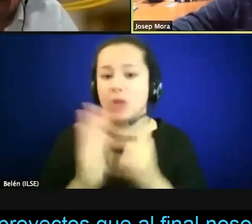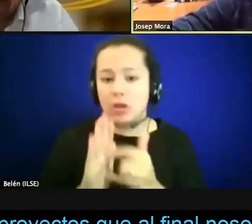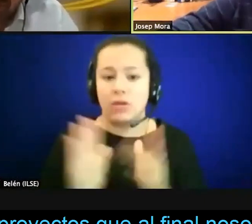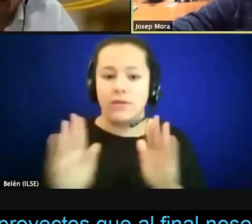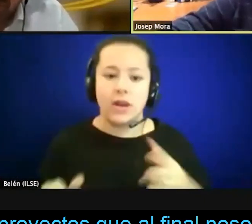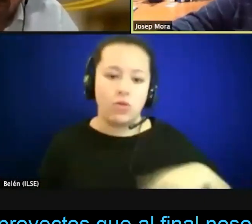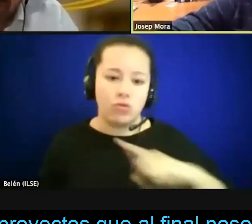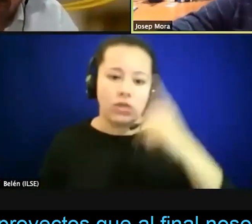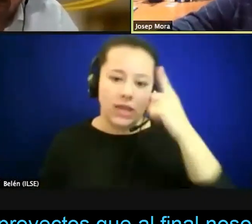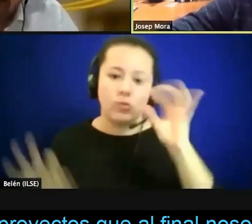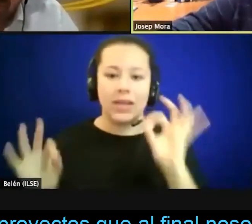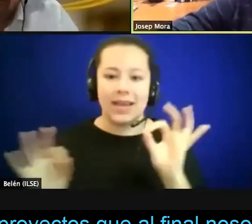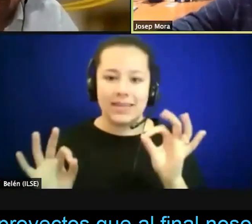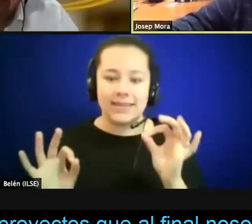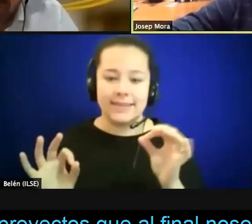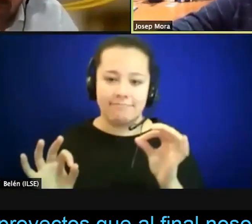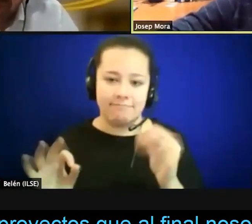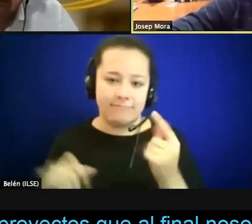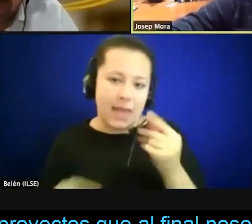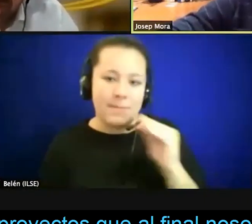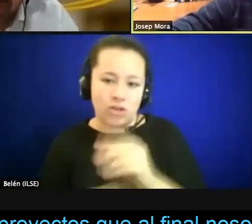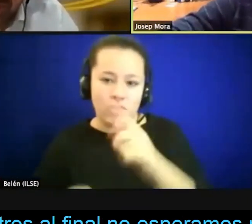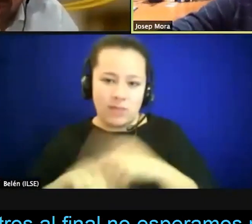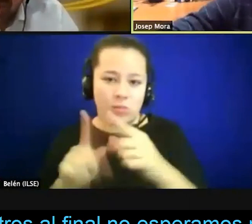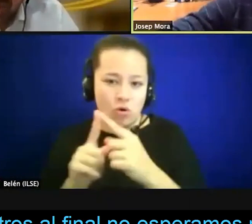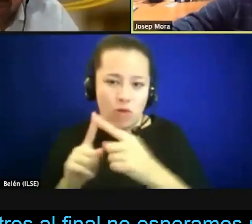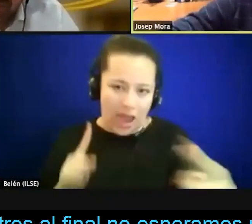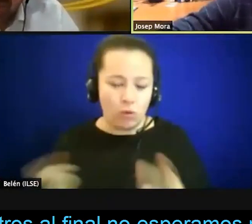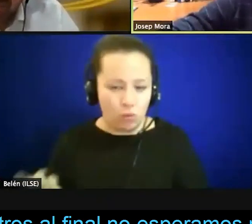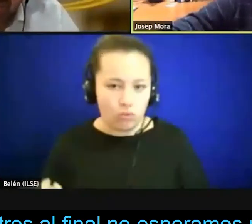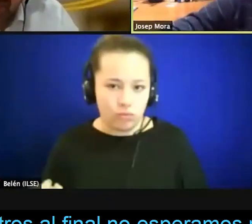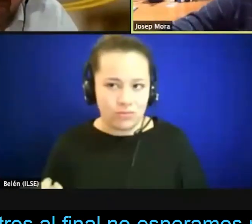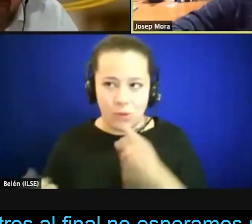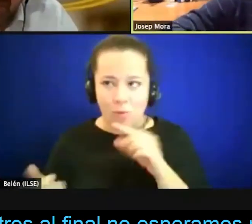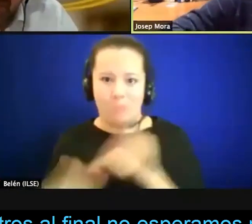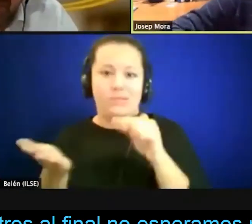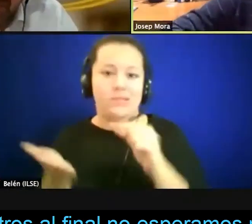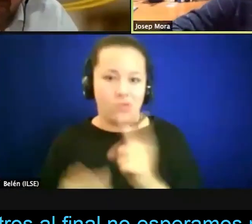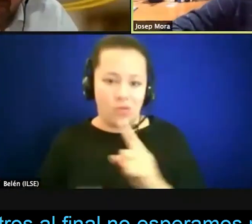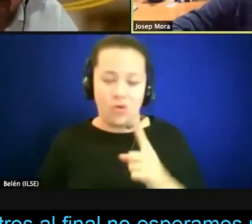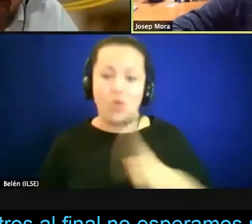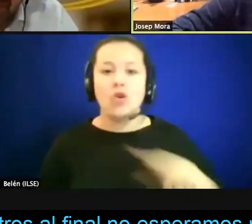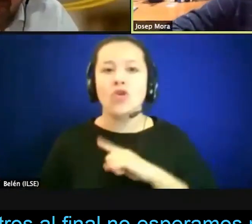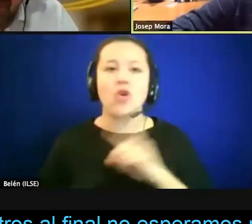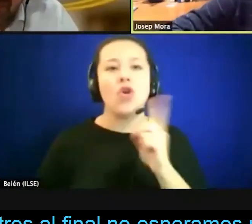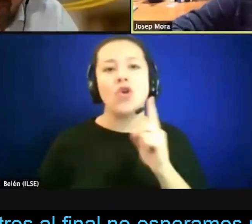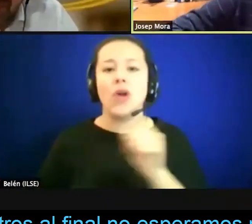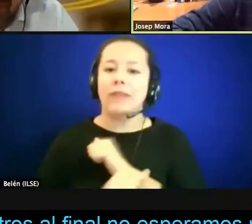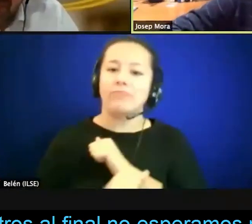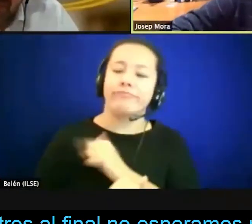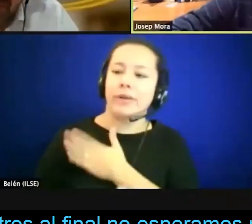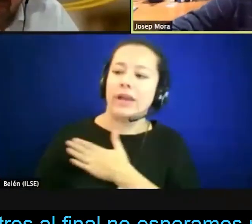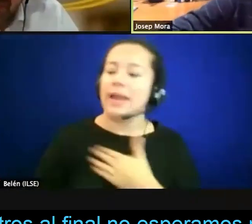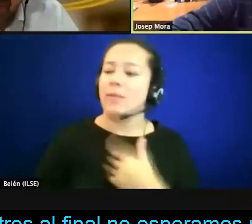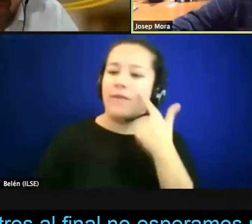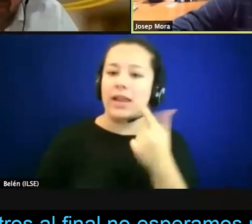una inversión a largo plazo, ¿no? Nosotros al final no esperamos poder desinvertir